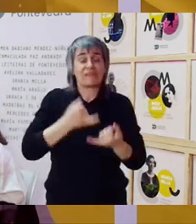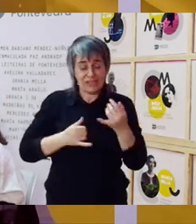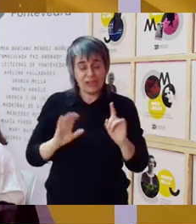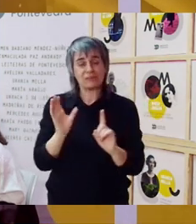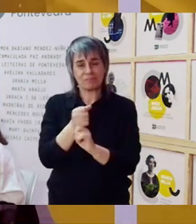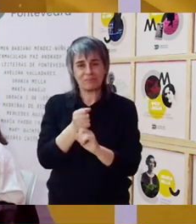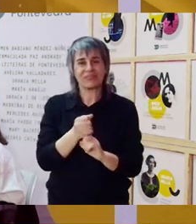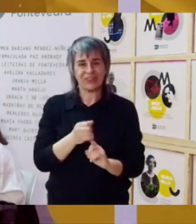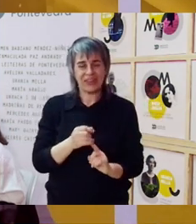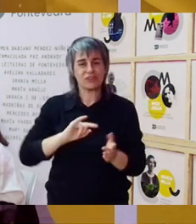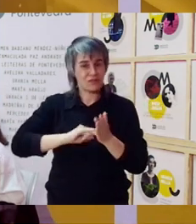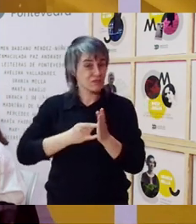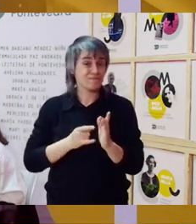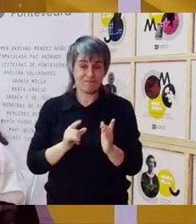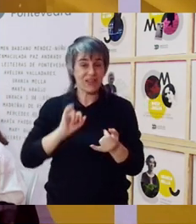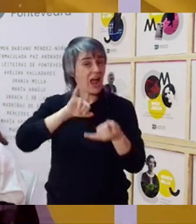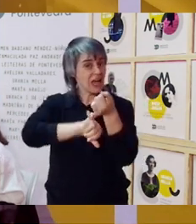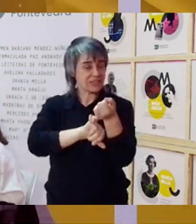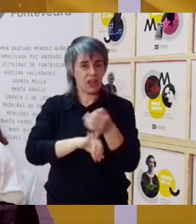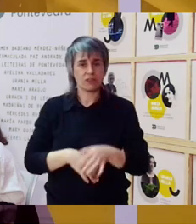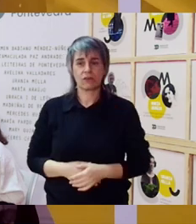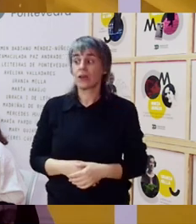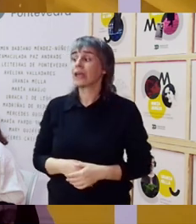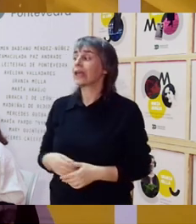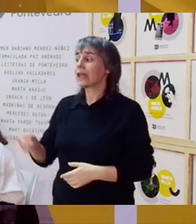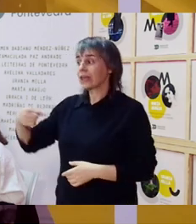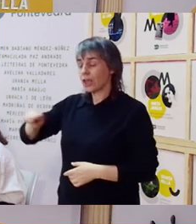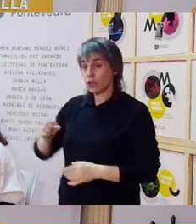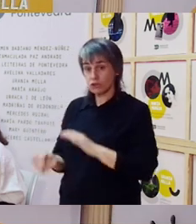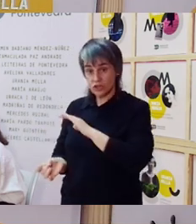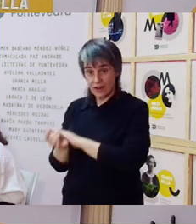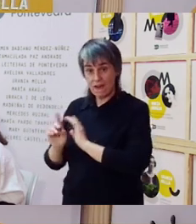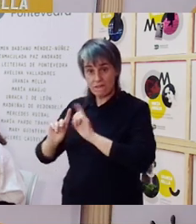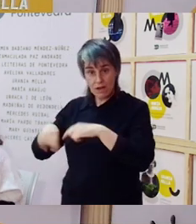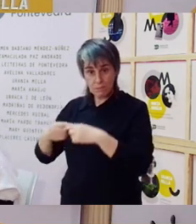casaron, sí. E formaron unha superfamilia. Unha